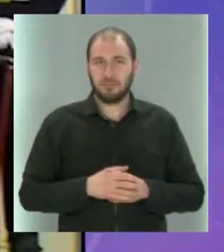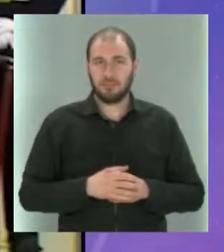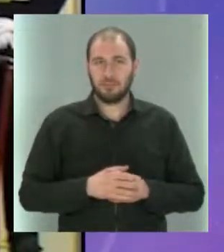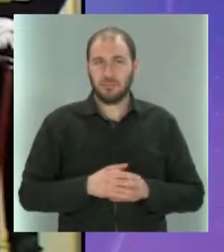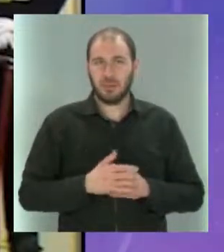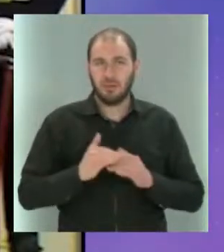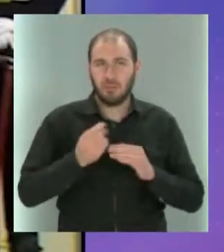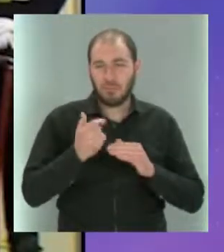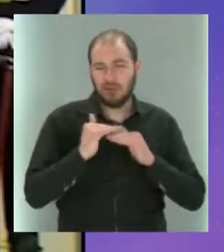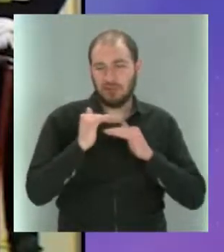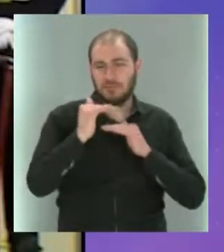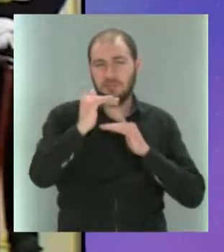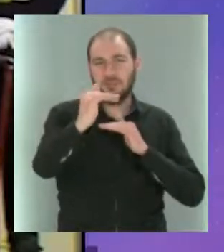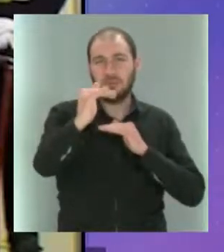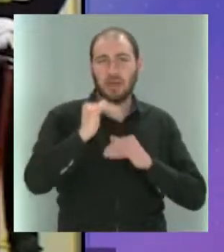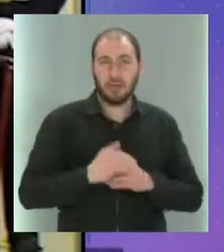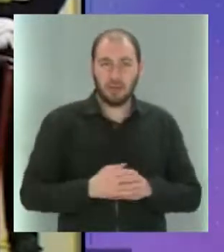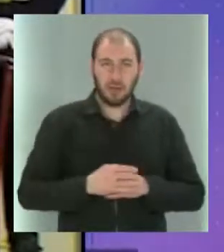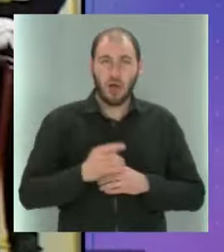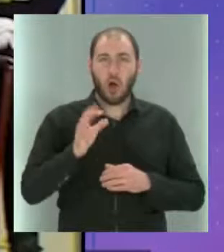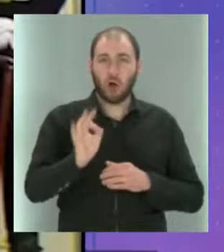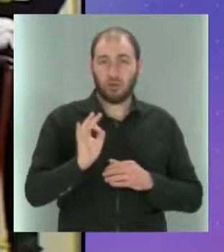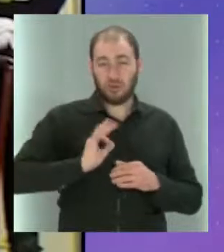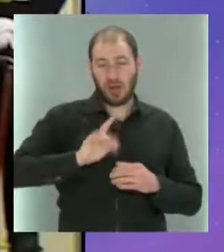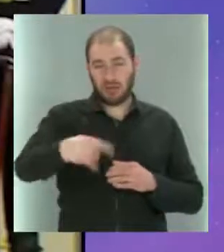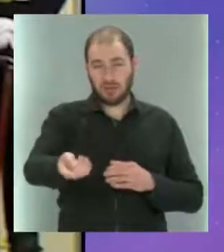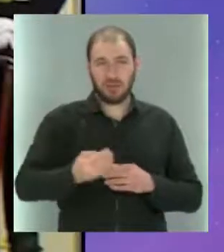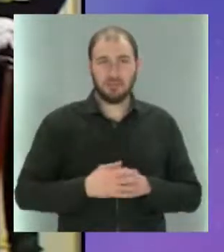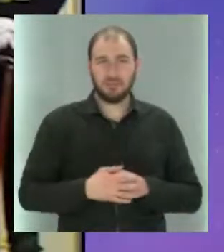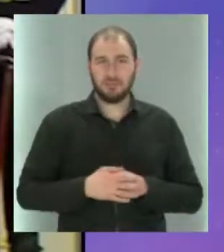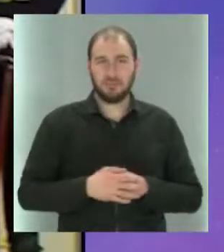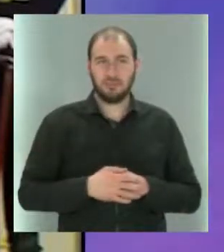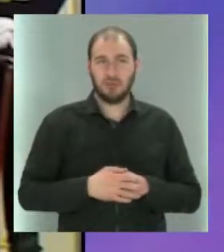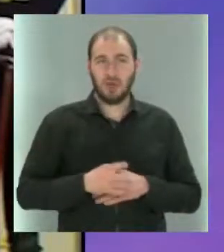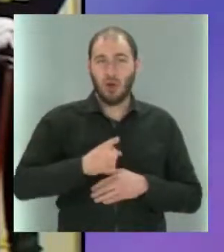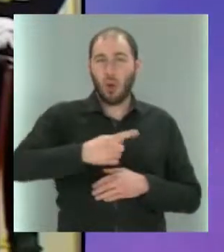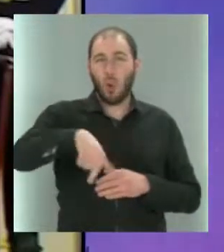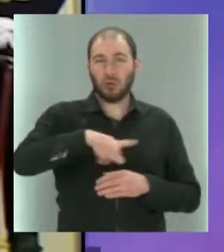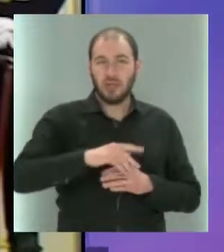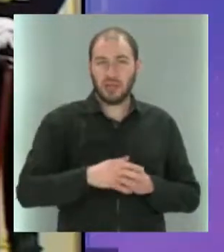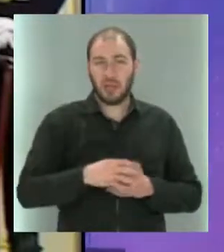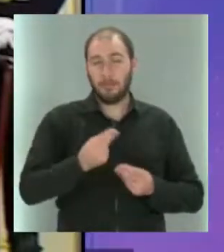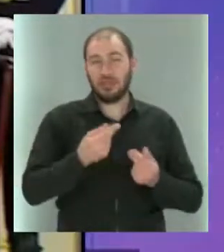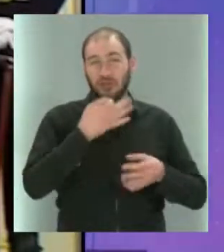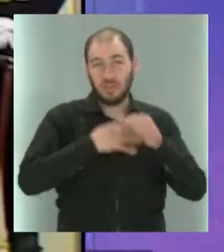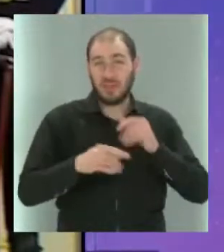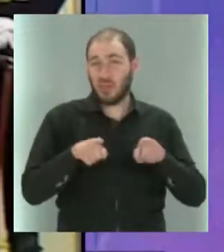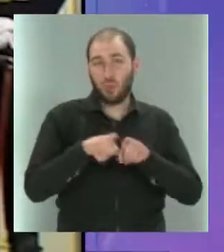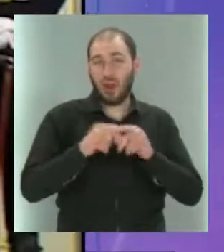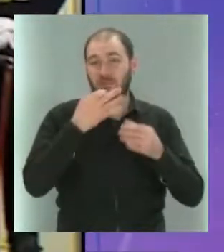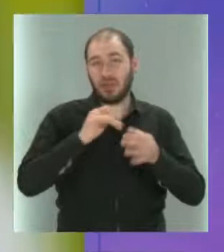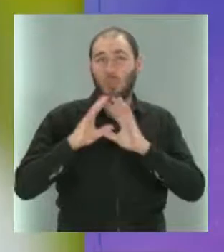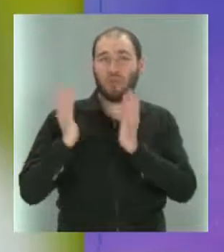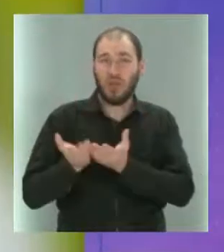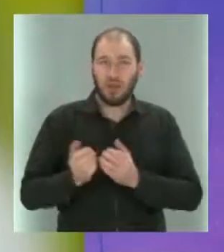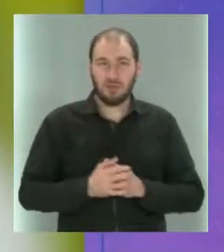un sendero de precio. Pero a partir de octubre del año que viene, ustedes van a tener que vender el precio al mismo precio que se vende en el